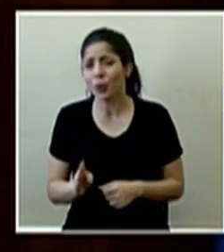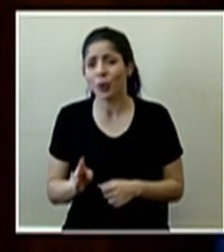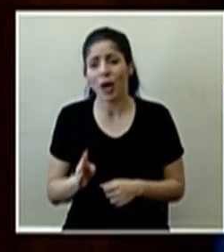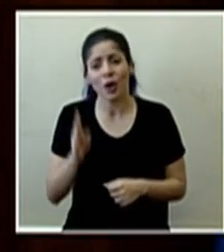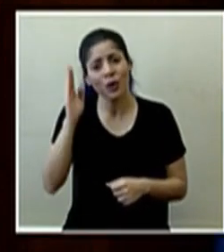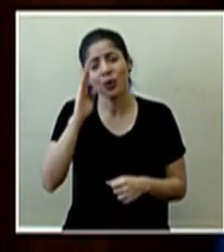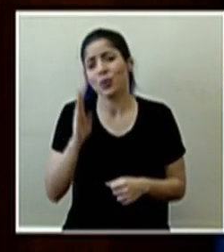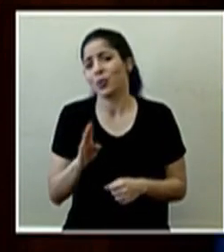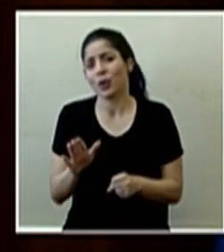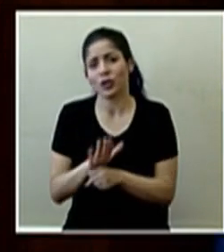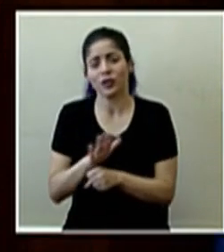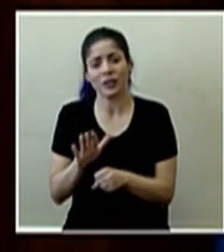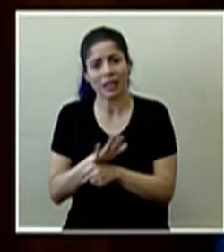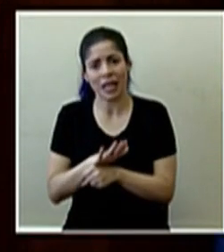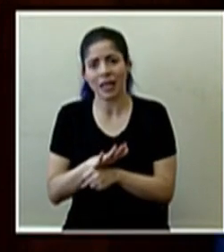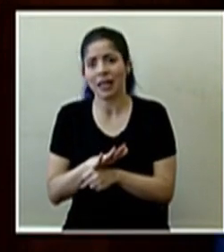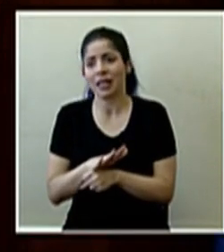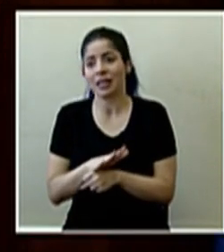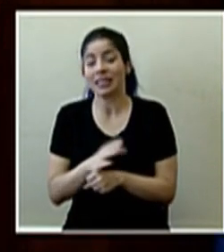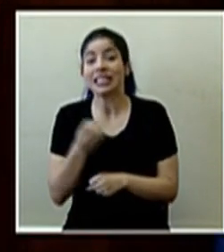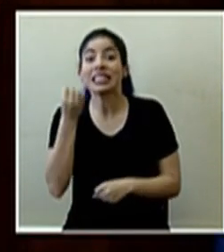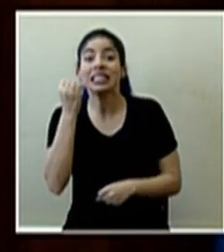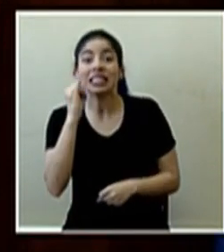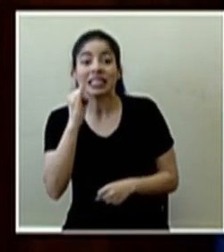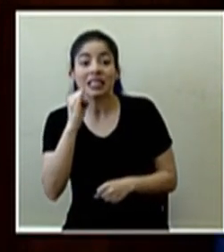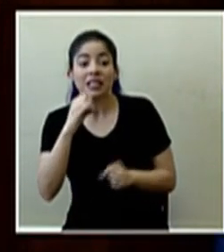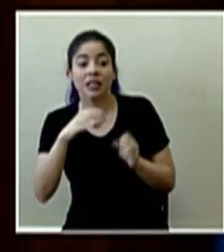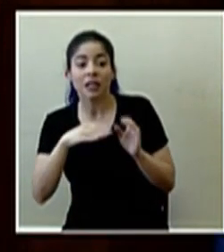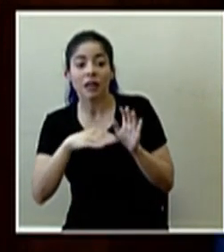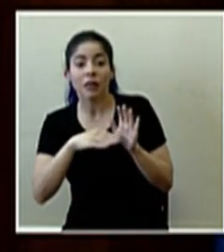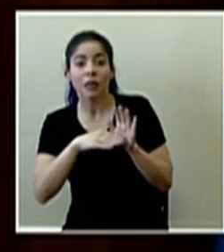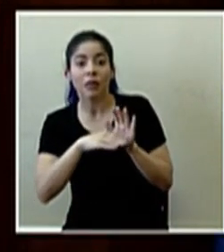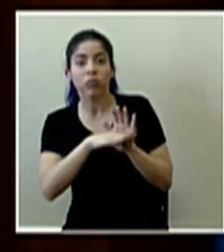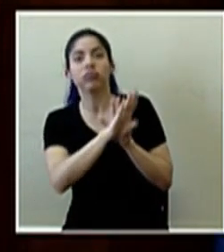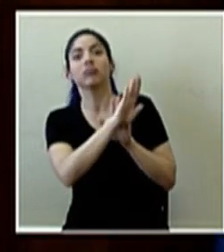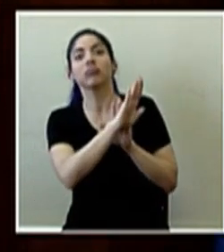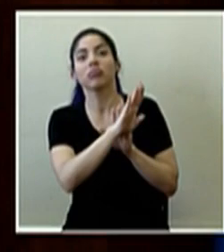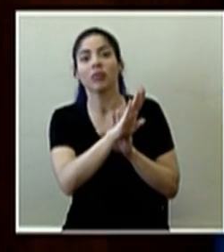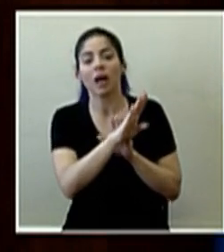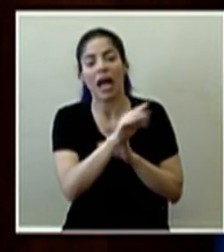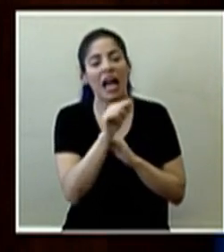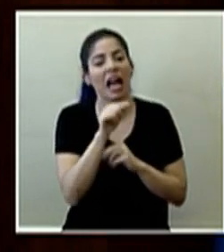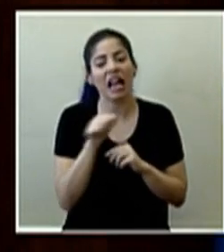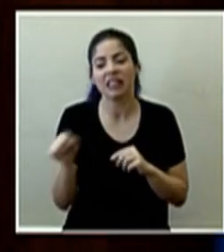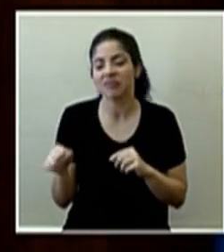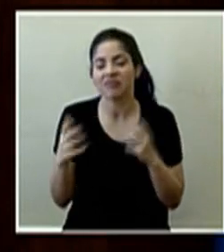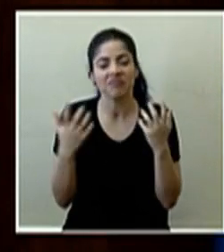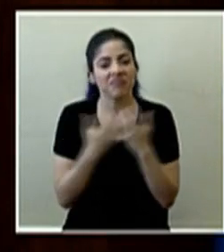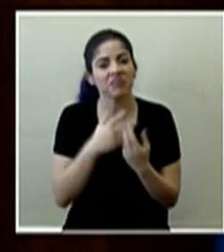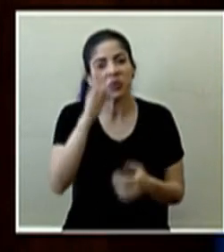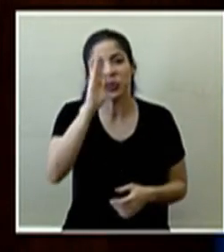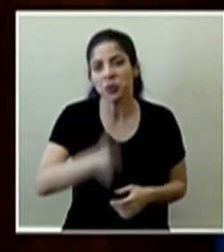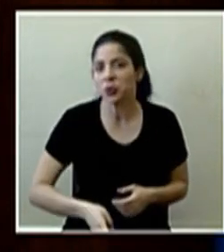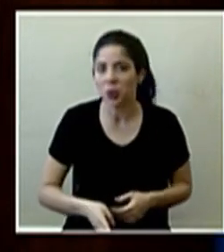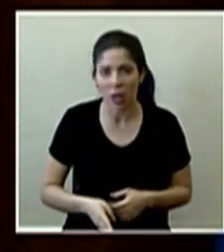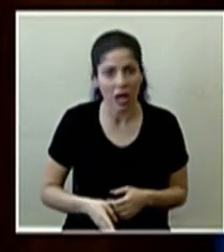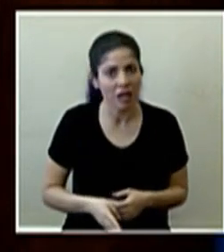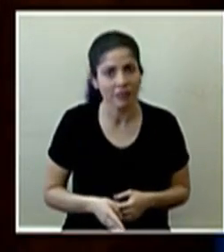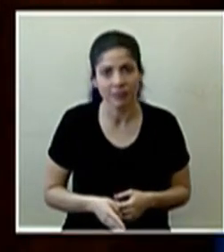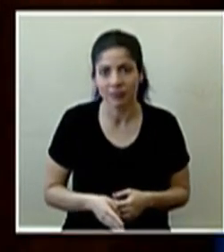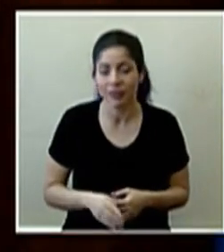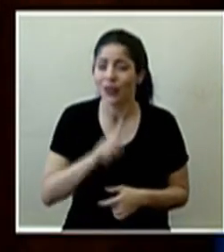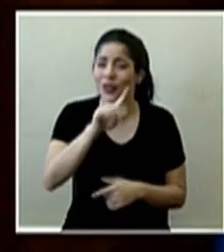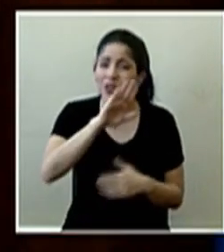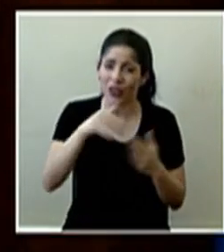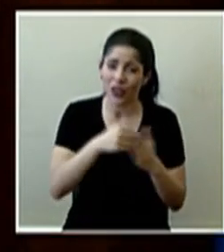van a alcanzar si la curva se vuelve exponencial. Eso es algo que tenemos que